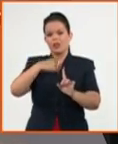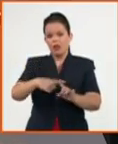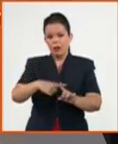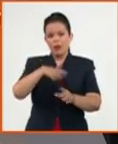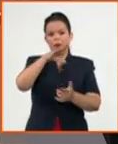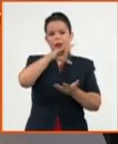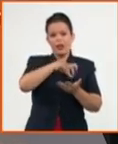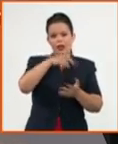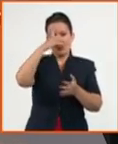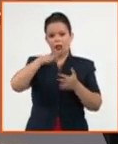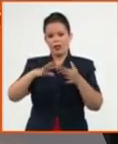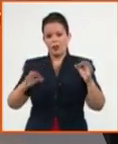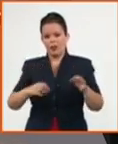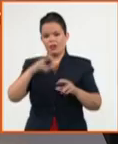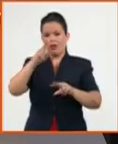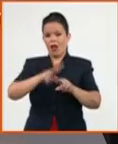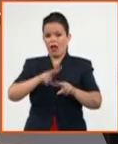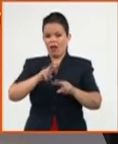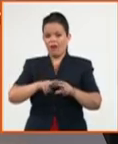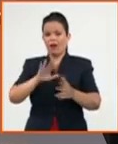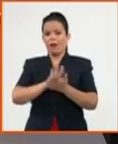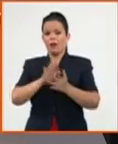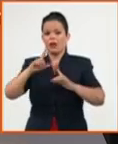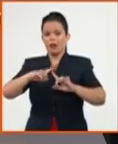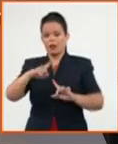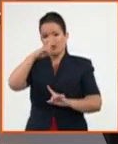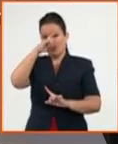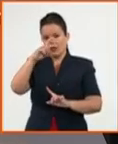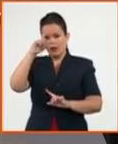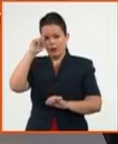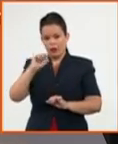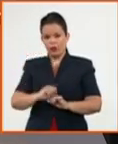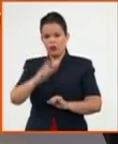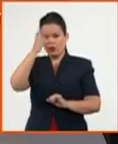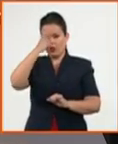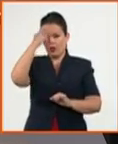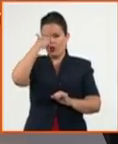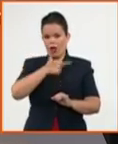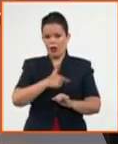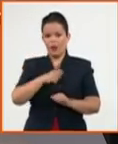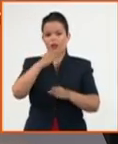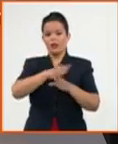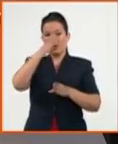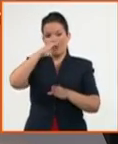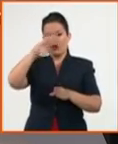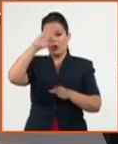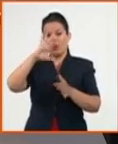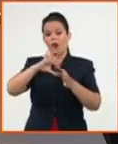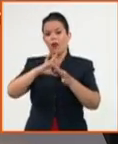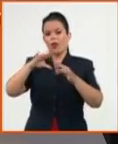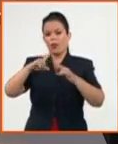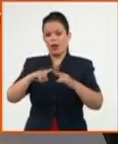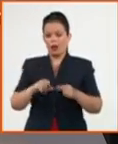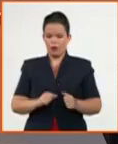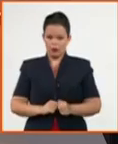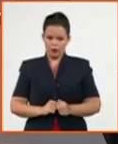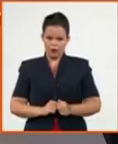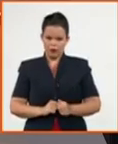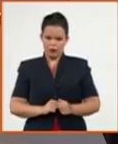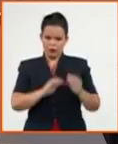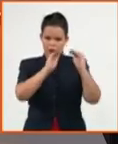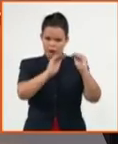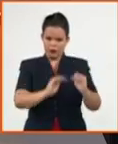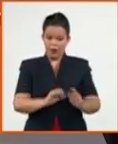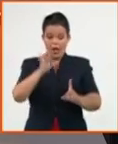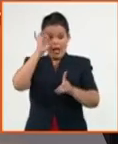la habana matanzas sancti spíritus ciego de ávila santiago de cuba y guantánamo y a partir de hoy día 14 de septiembre